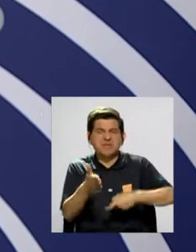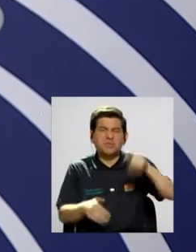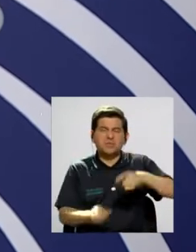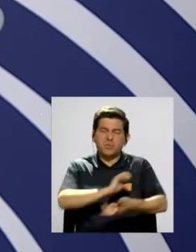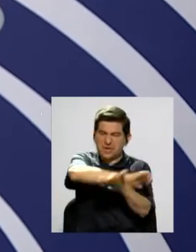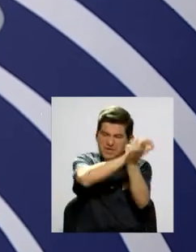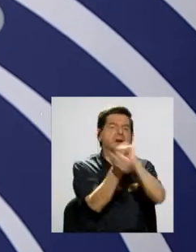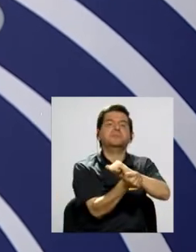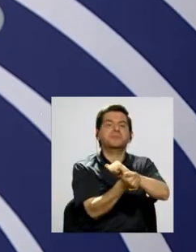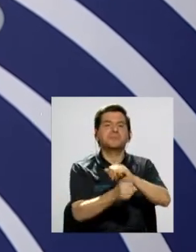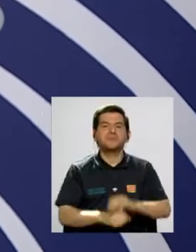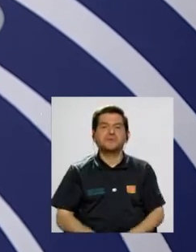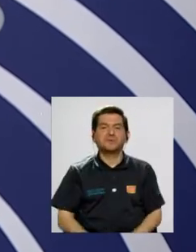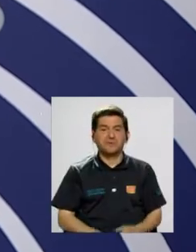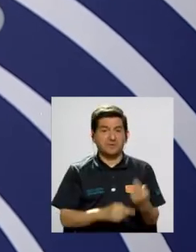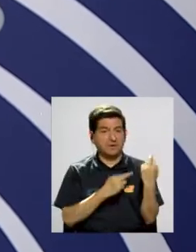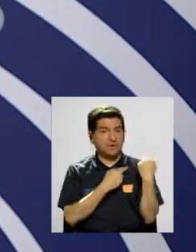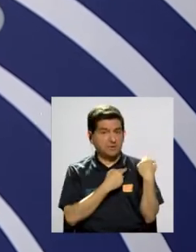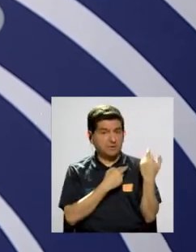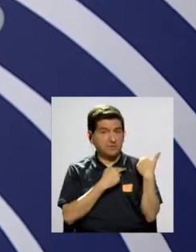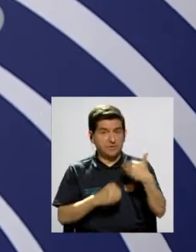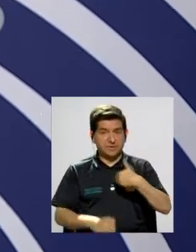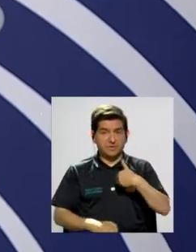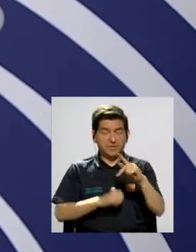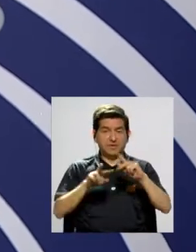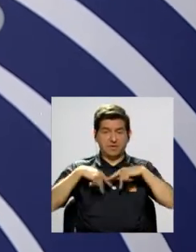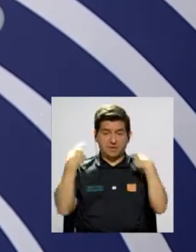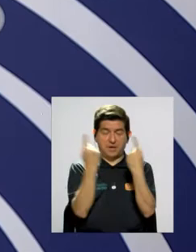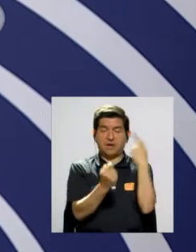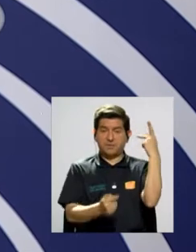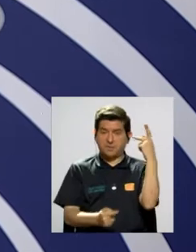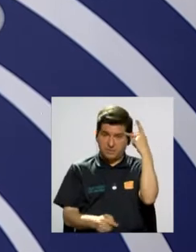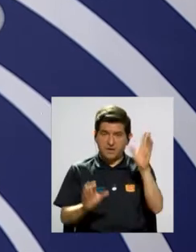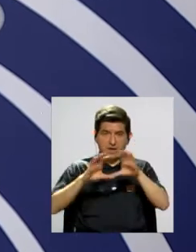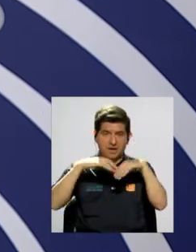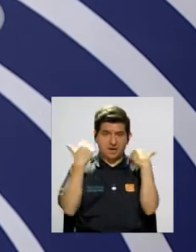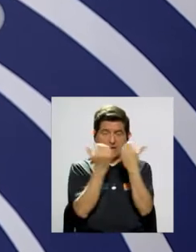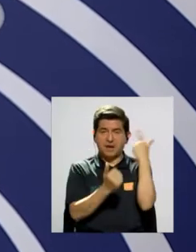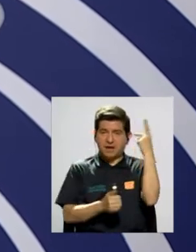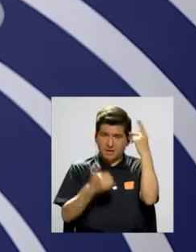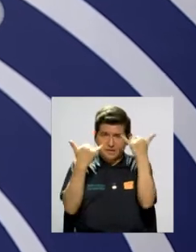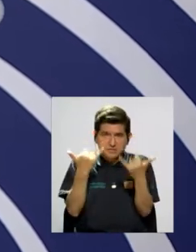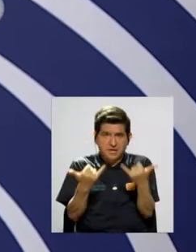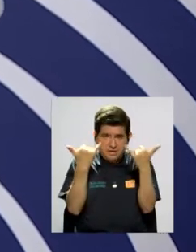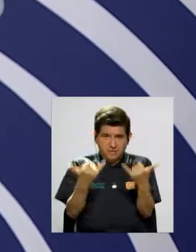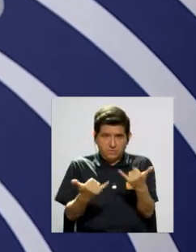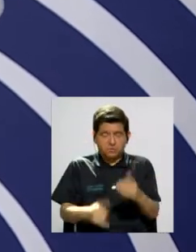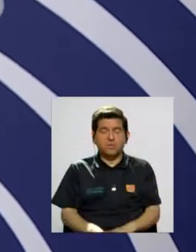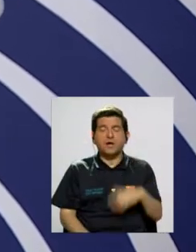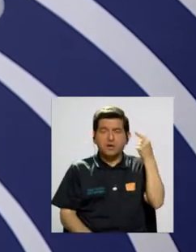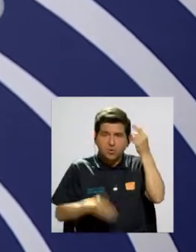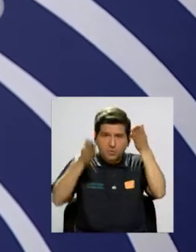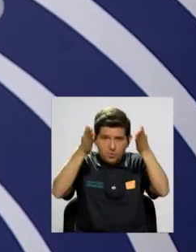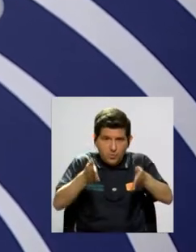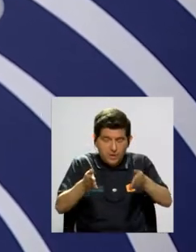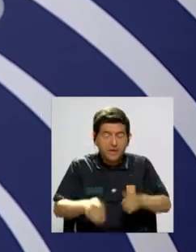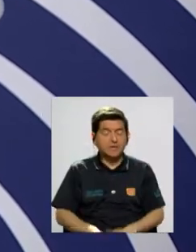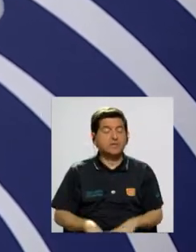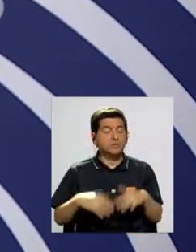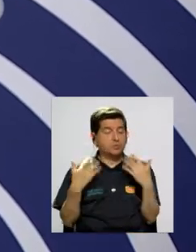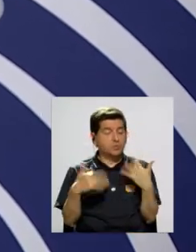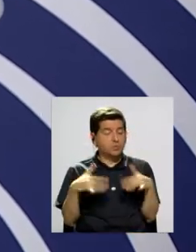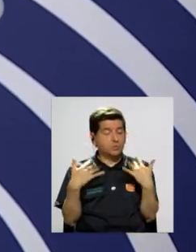cambiar. Y por lo tanto la responsabilidad que tienen los partidos políticos y la clase política actual y la que está ahorita y que va a gobernar es